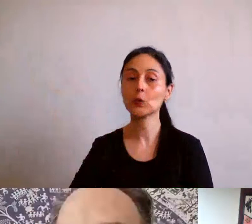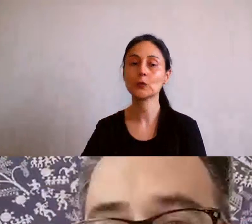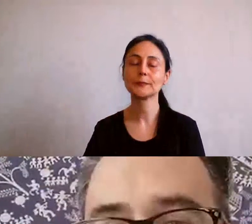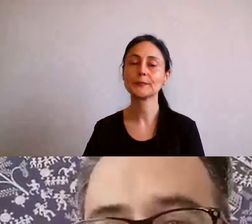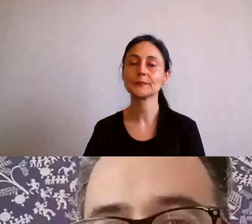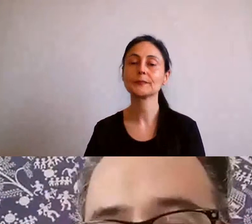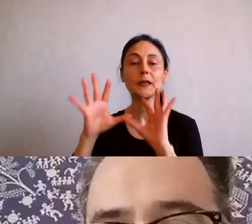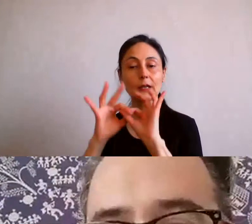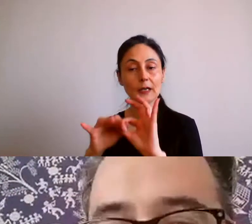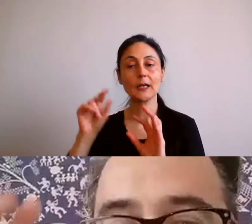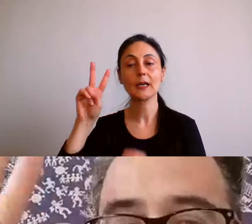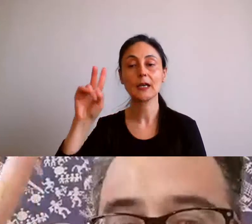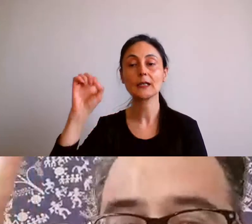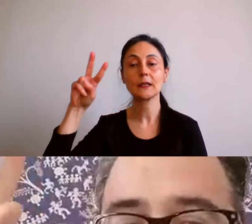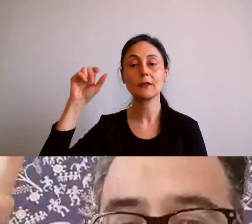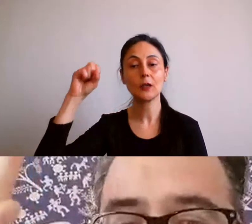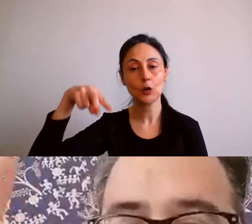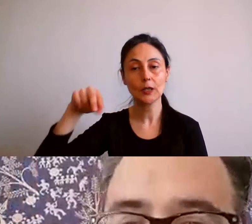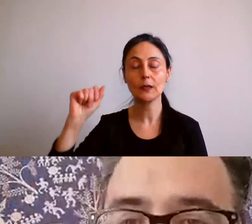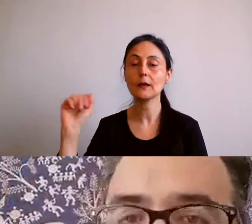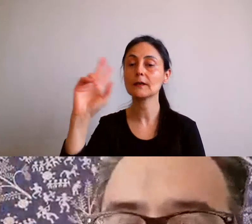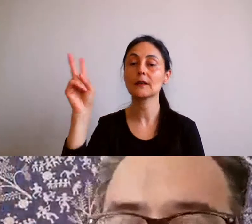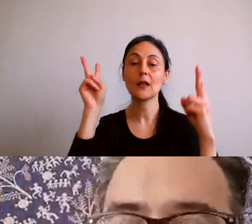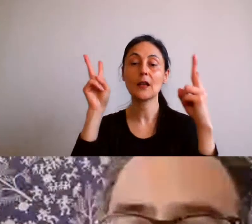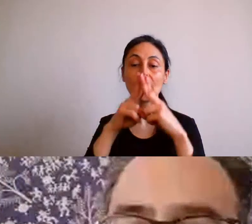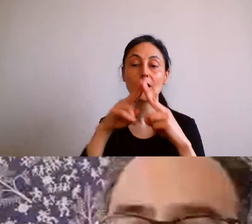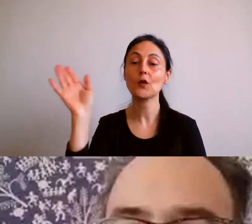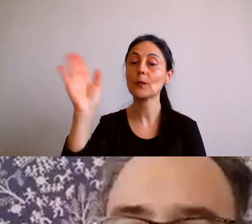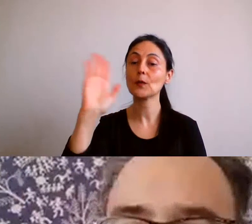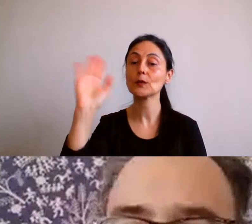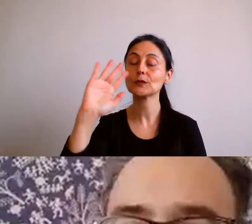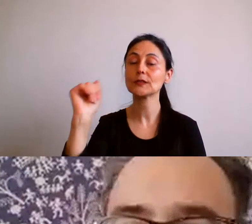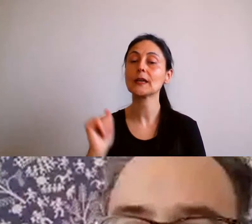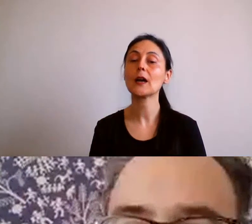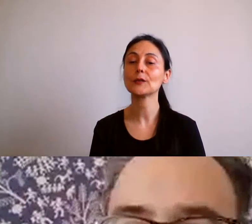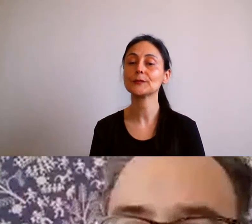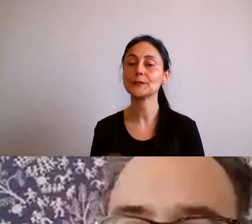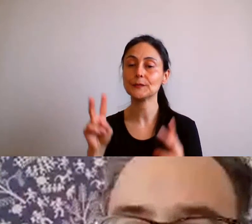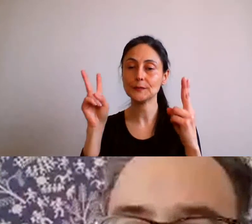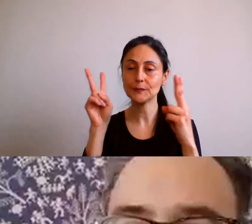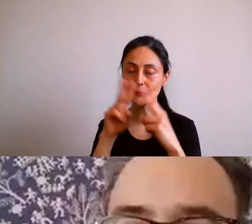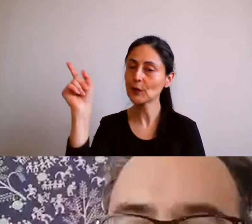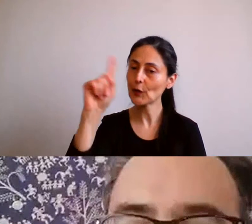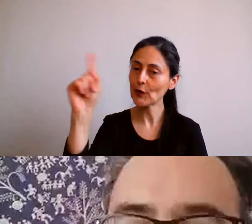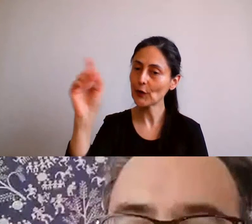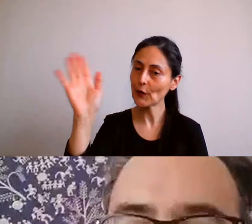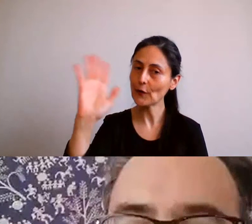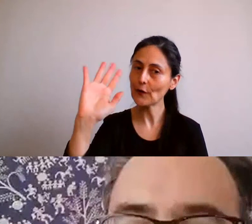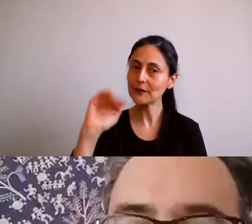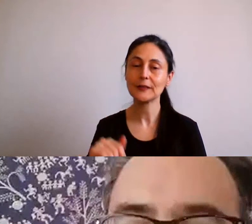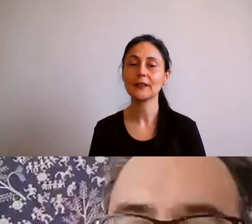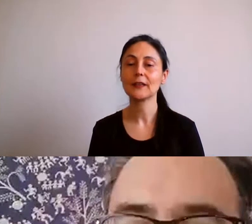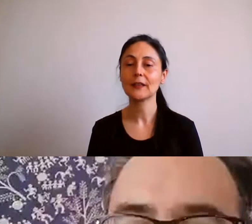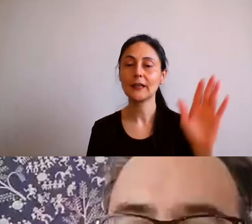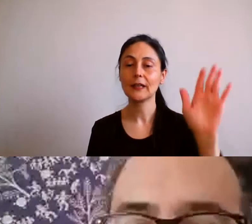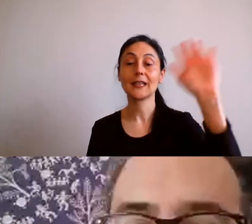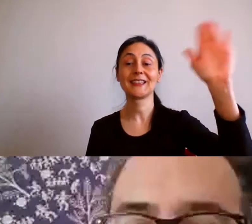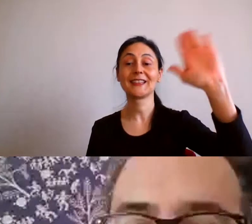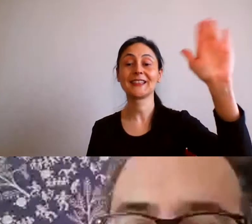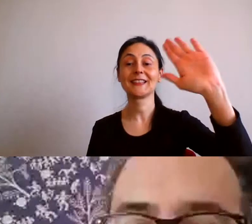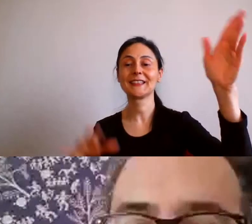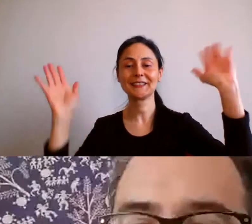Gracias, Verónica, gracias, decano. Nos vemos a todos, a todas. Chao, nos vemos. Felicitaciones. Felicitaciones, Silvana.